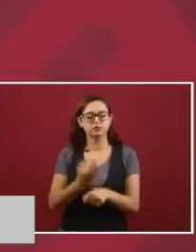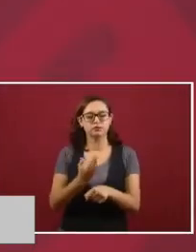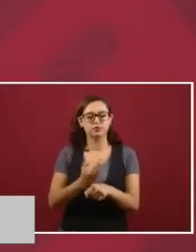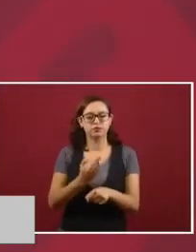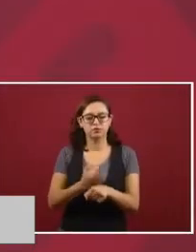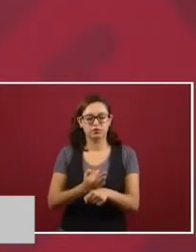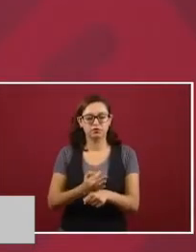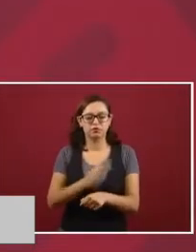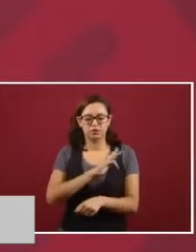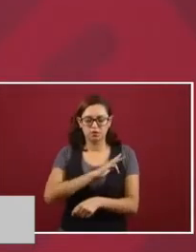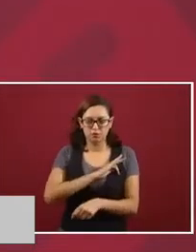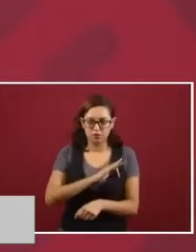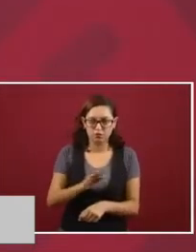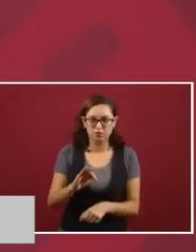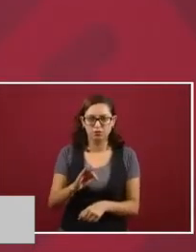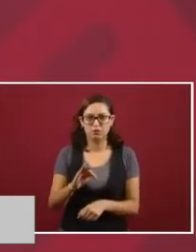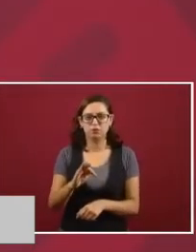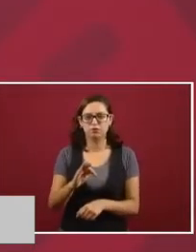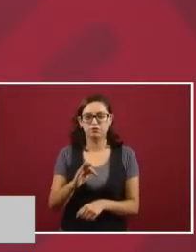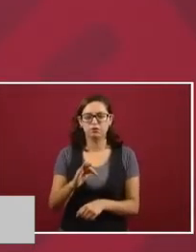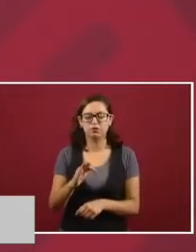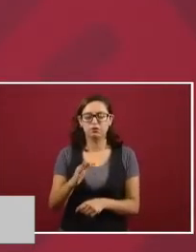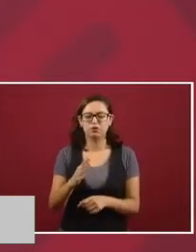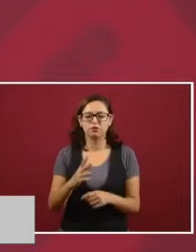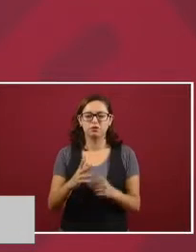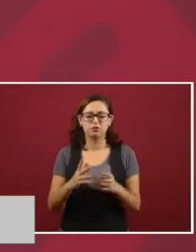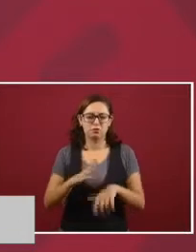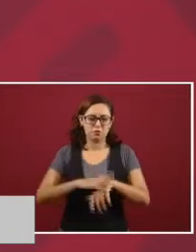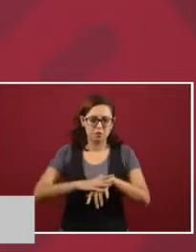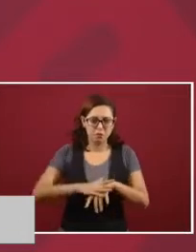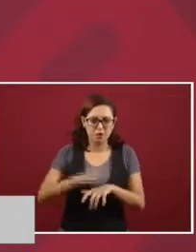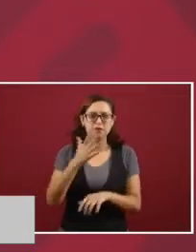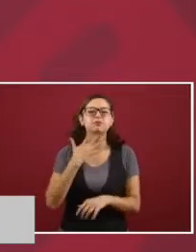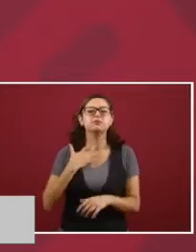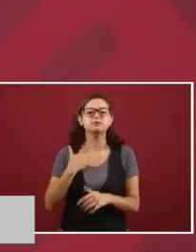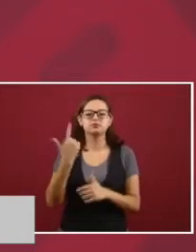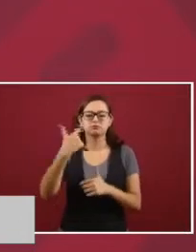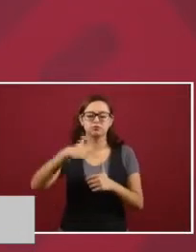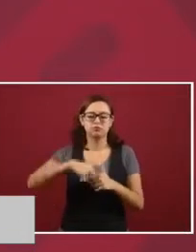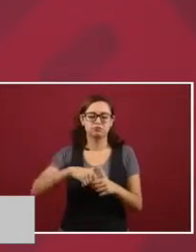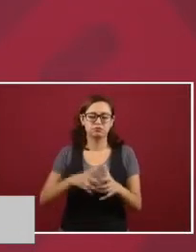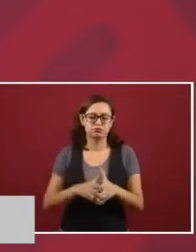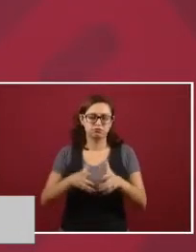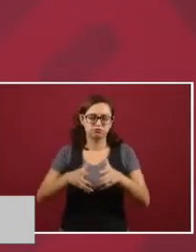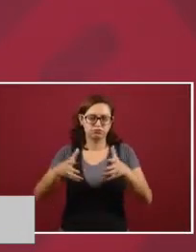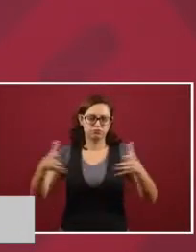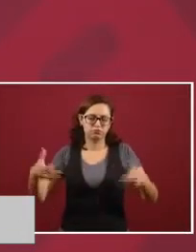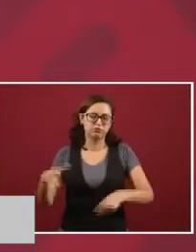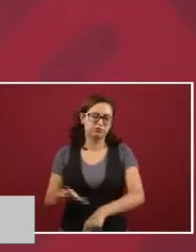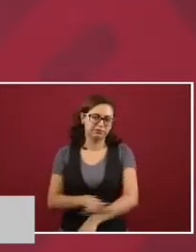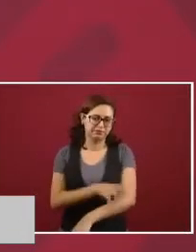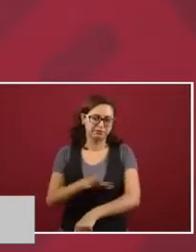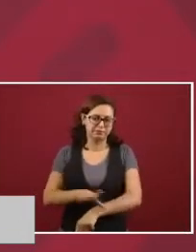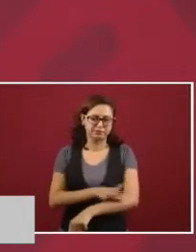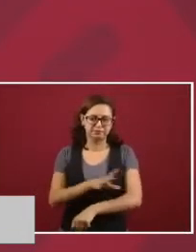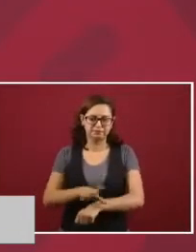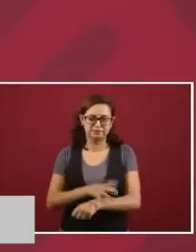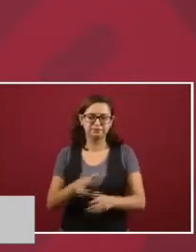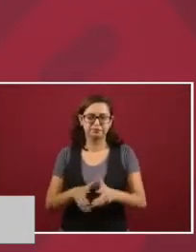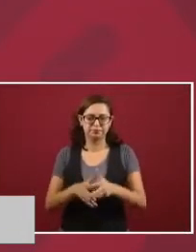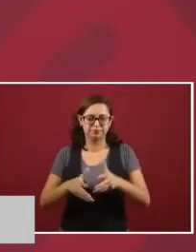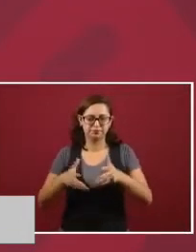que permite incrementar el volumen de la energía que se produce y del avance en la producción de combustibles en las refinerías mexicanas.